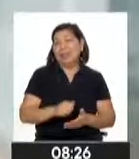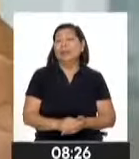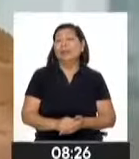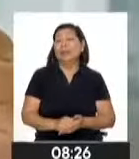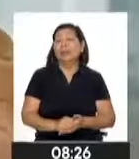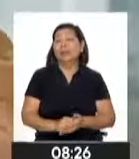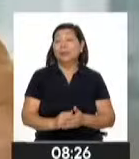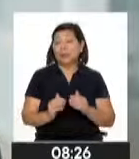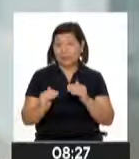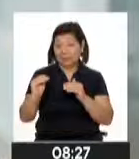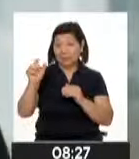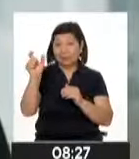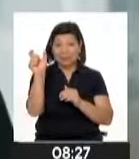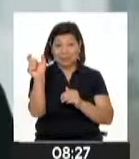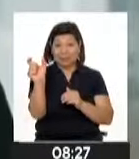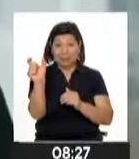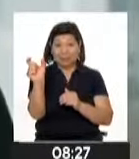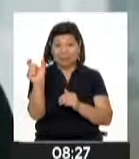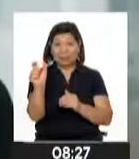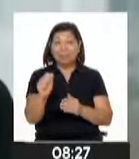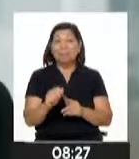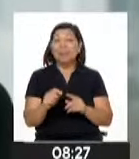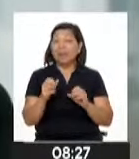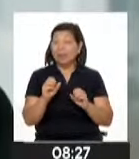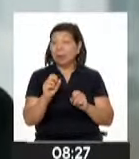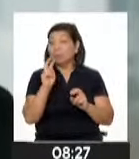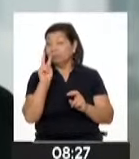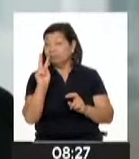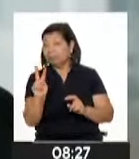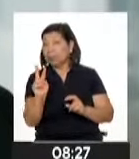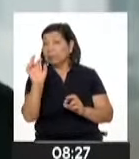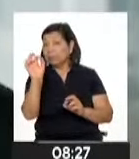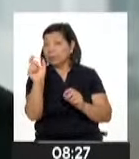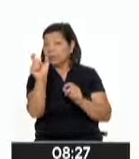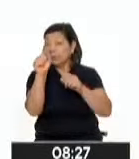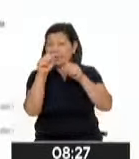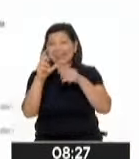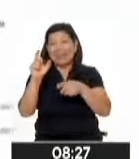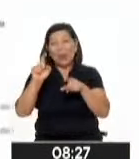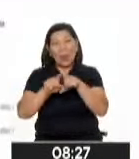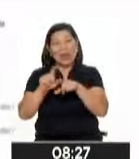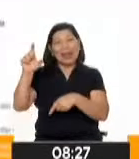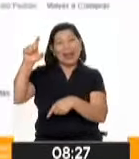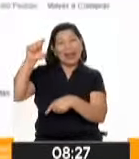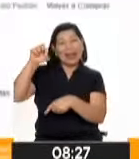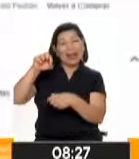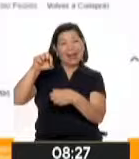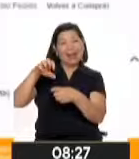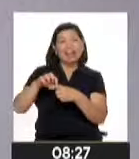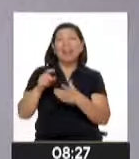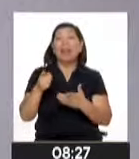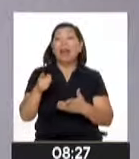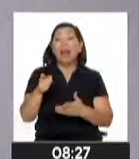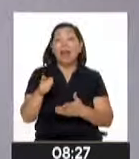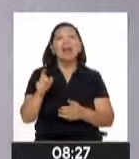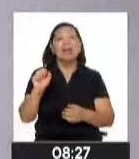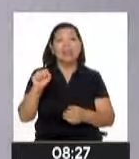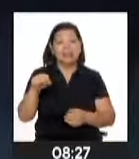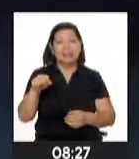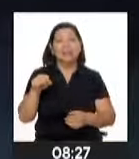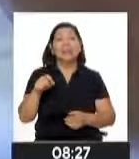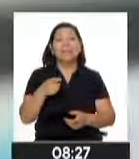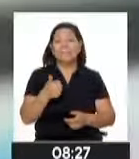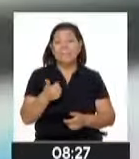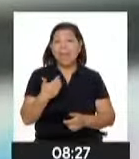parte superior izquierda de mi pantalla, debo fijarme en que existe un candadito. Ese candadito me indica que el portal es